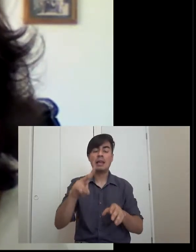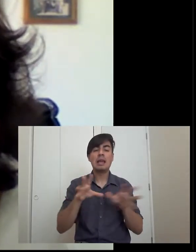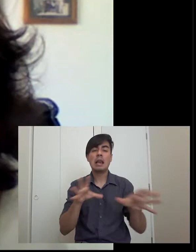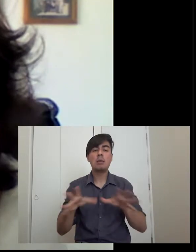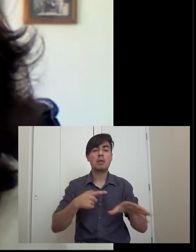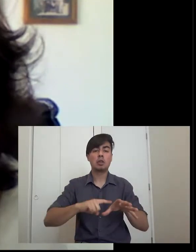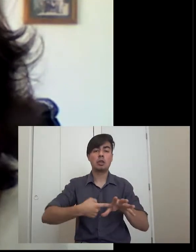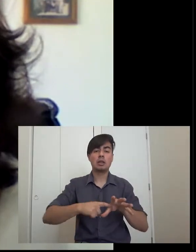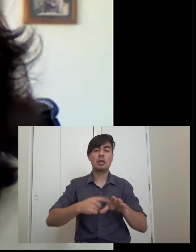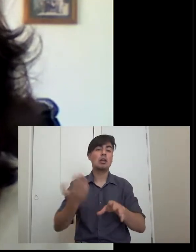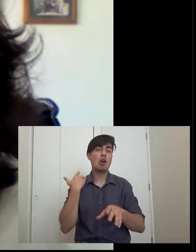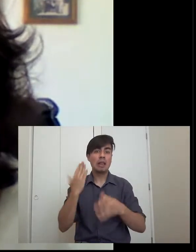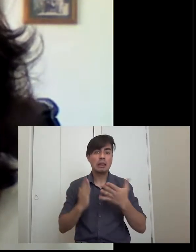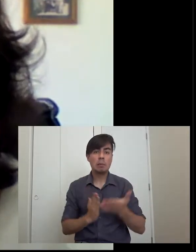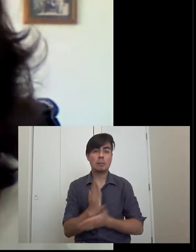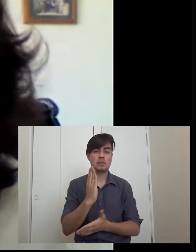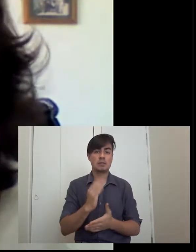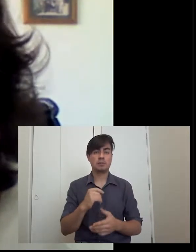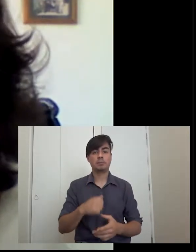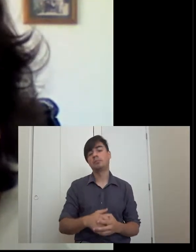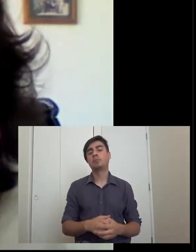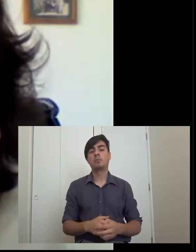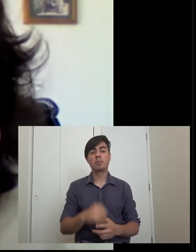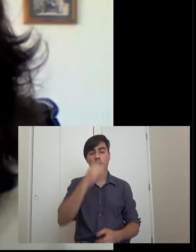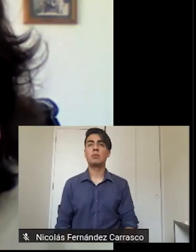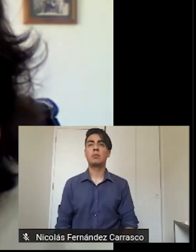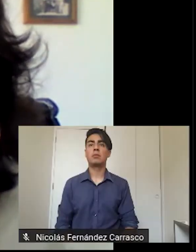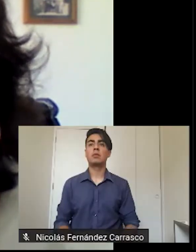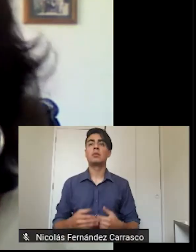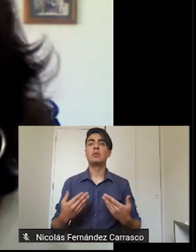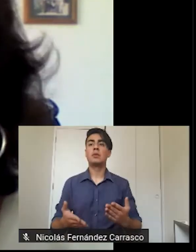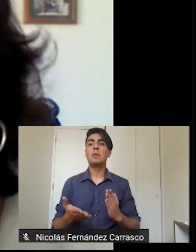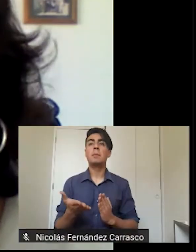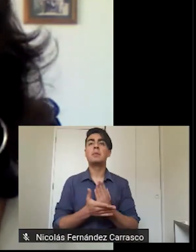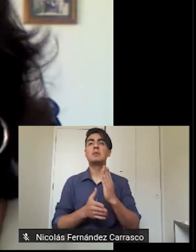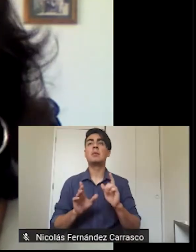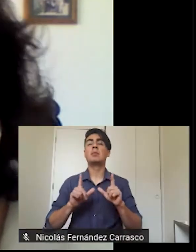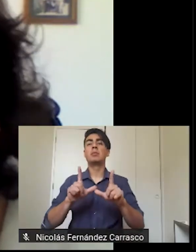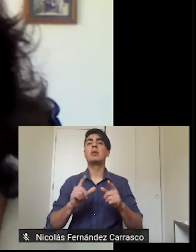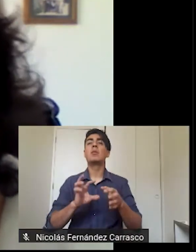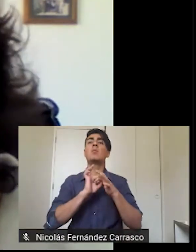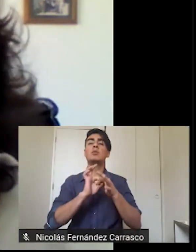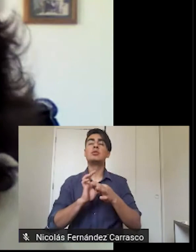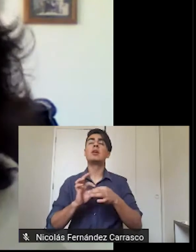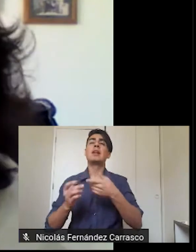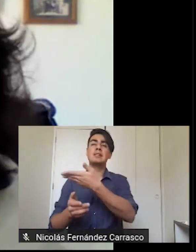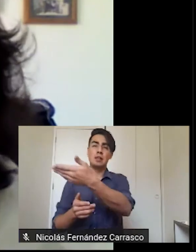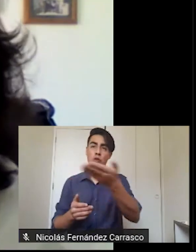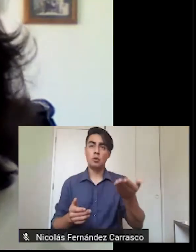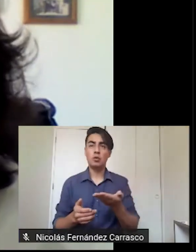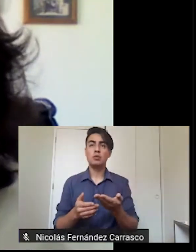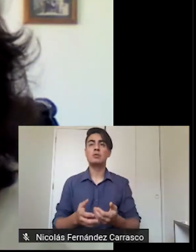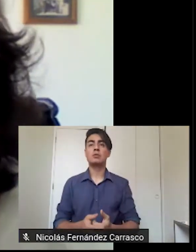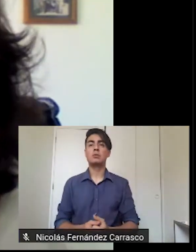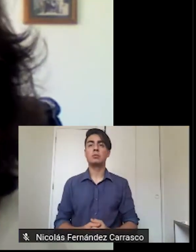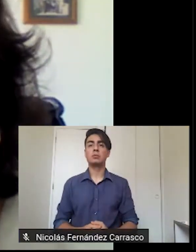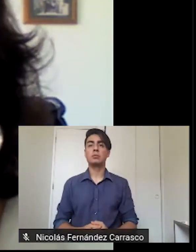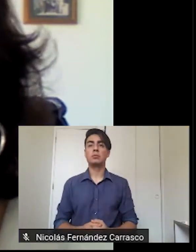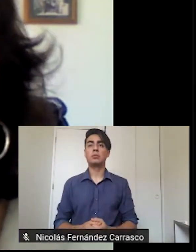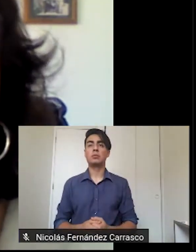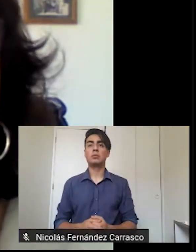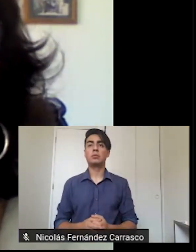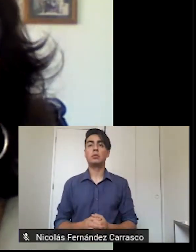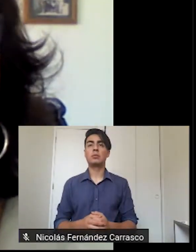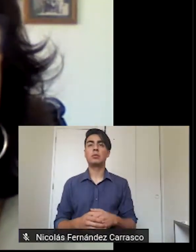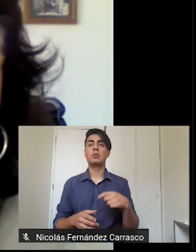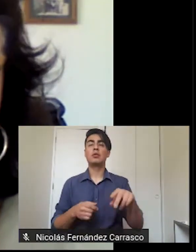¿Bien? Entonces ya estamos listos, agradecemos la presencia de todos y todas ustedes, todos los que se unen